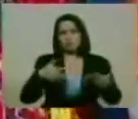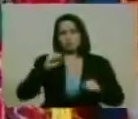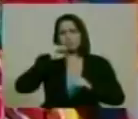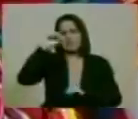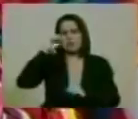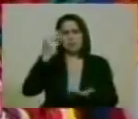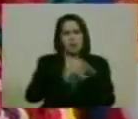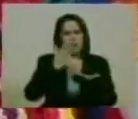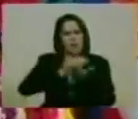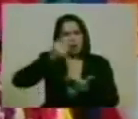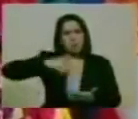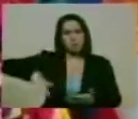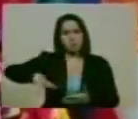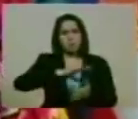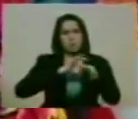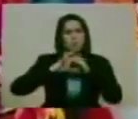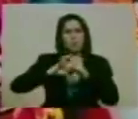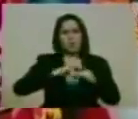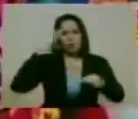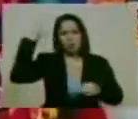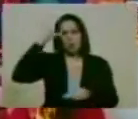venezolano, unido y consciente.